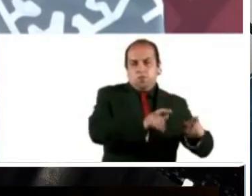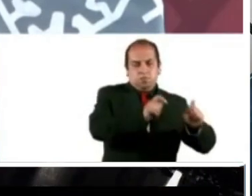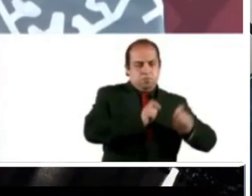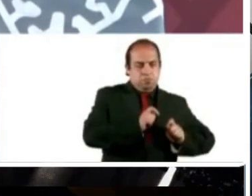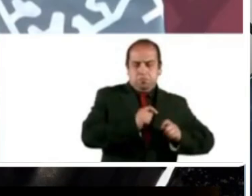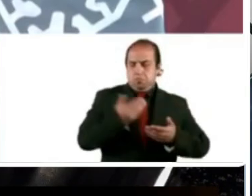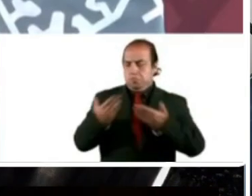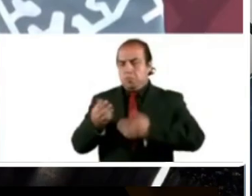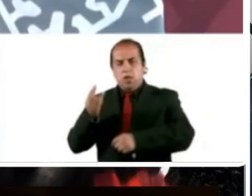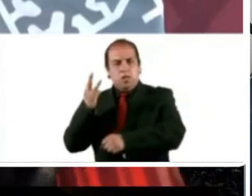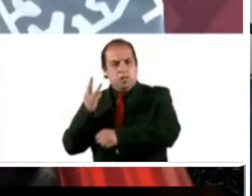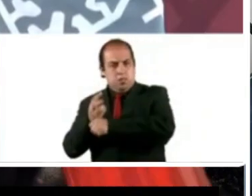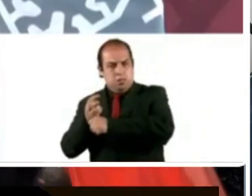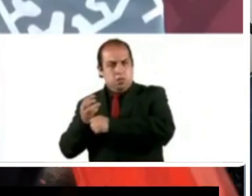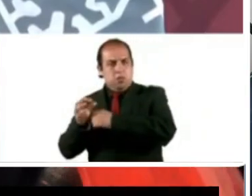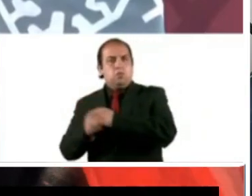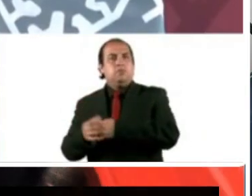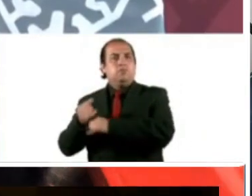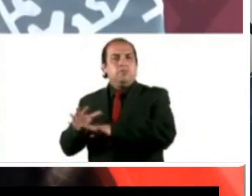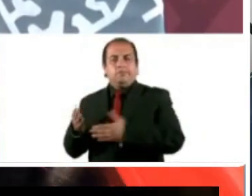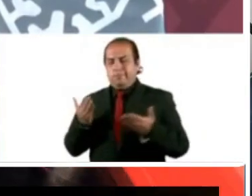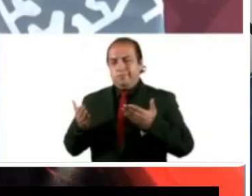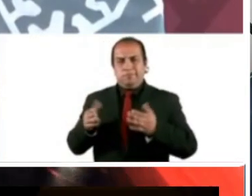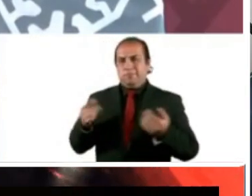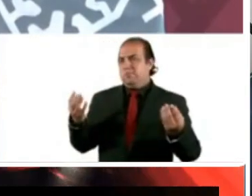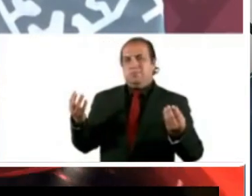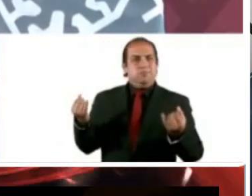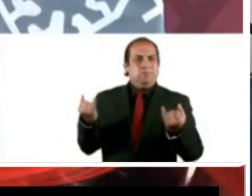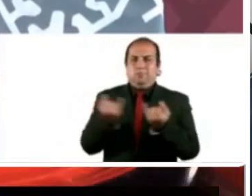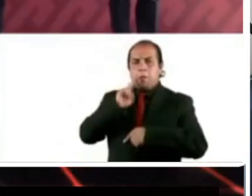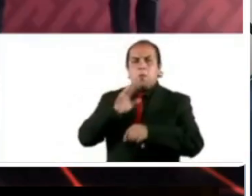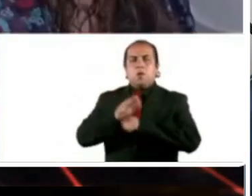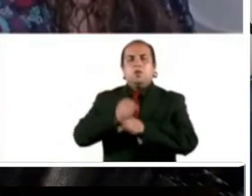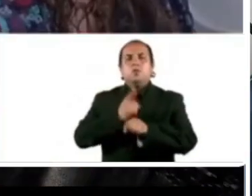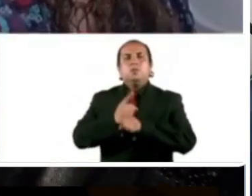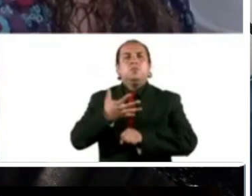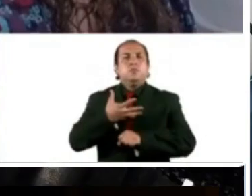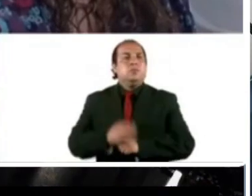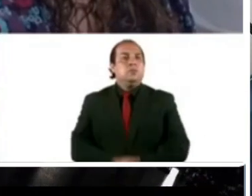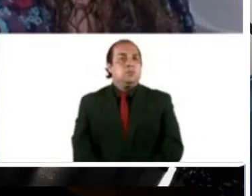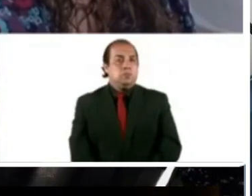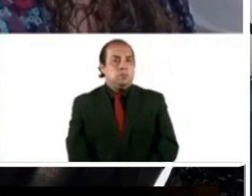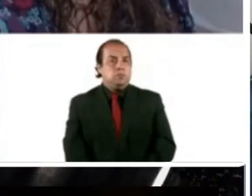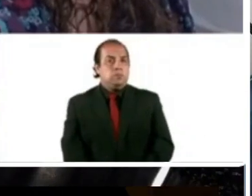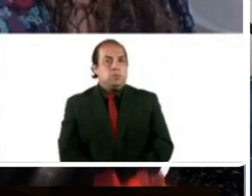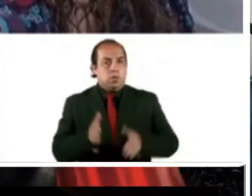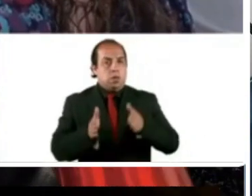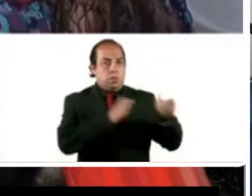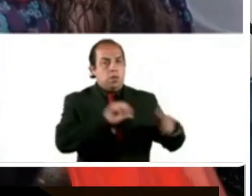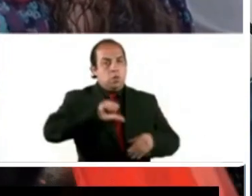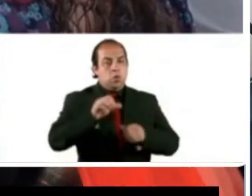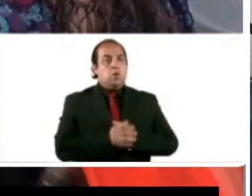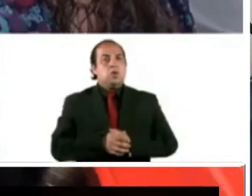la explicación que dan. Vamos a ir rápidamente a este video. Doctora, y en otro tema, hoy sale la